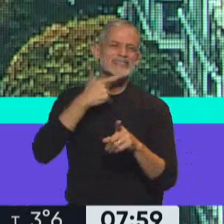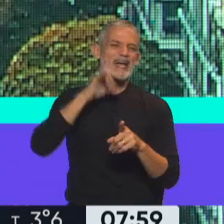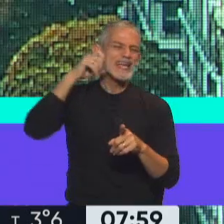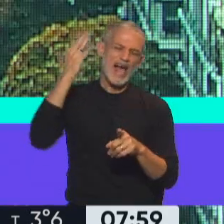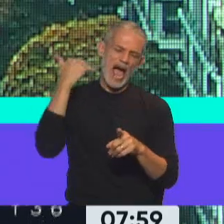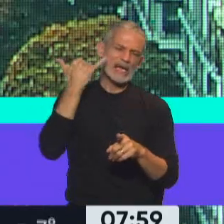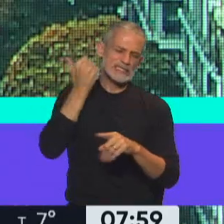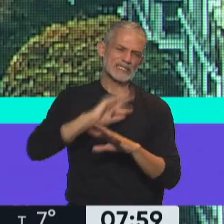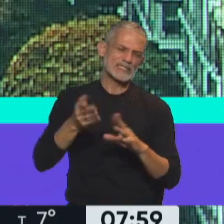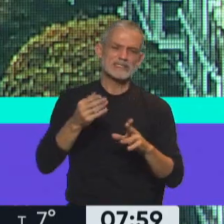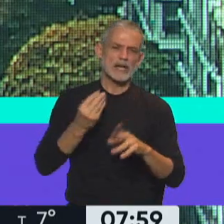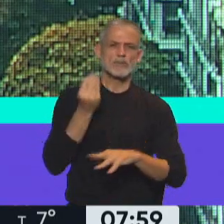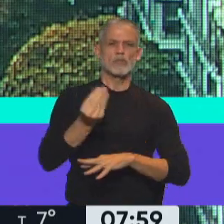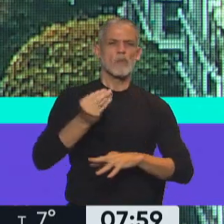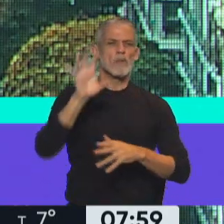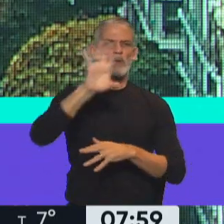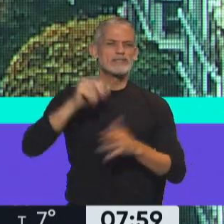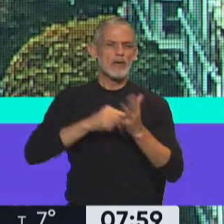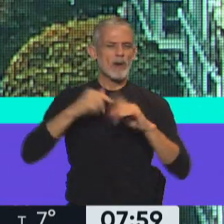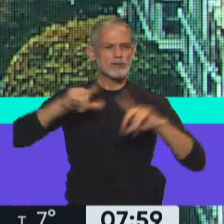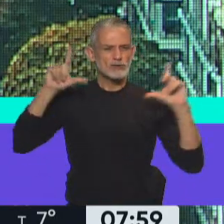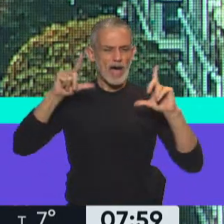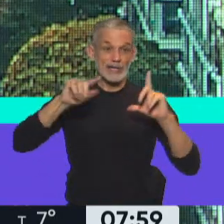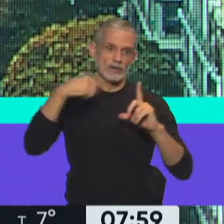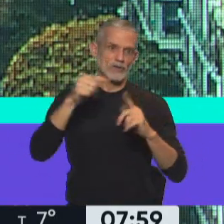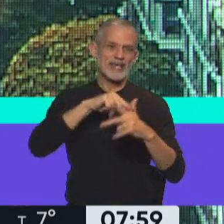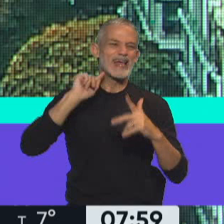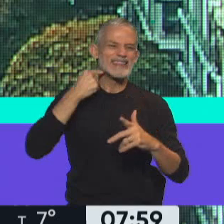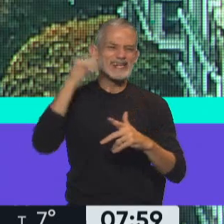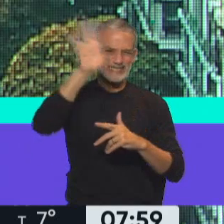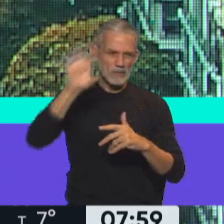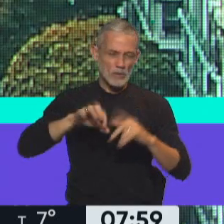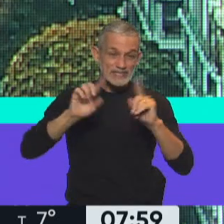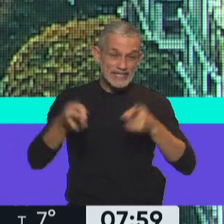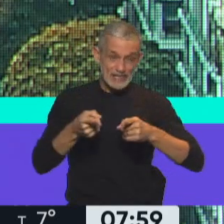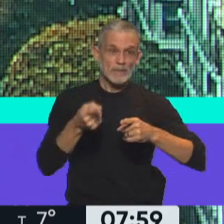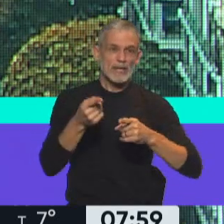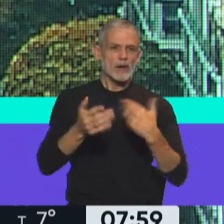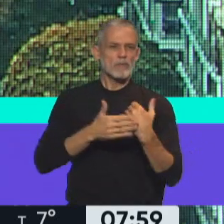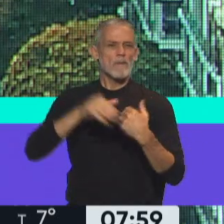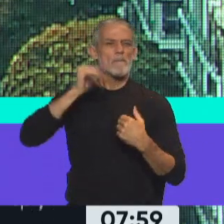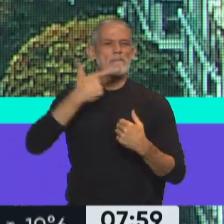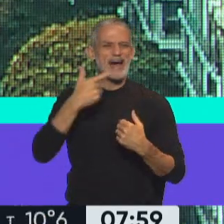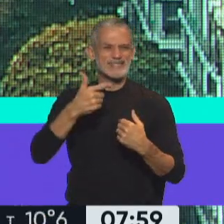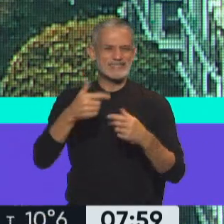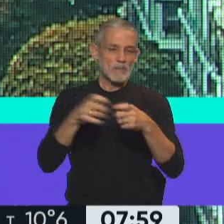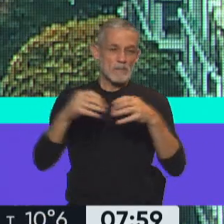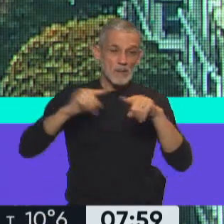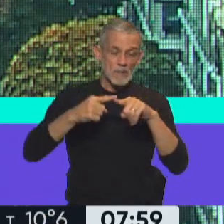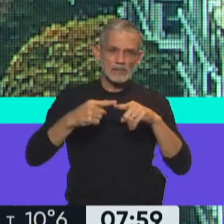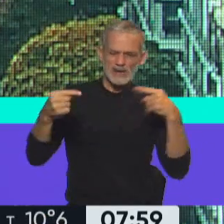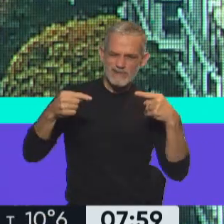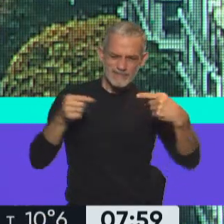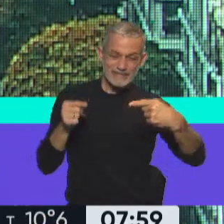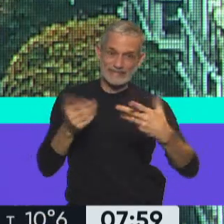se lanzó como candidata en la provincia de buenos aires otras 13 provincias también el nuevo más tiene representación pero sí que es